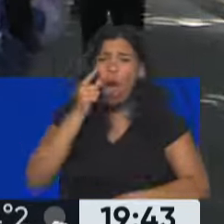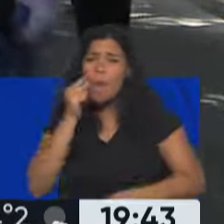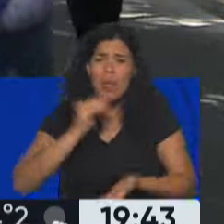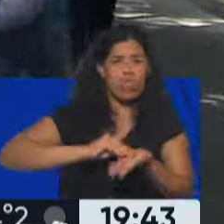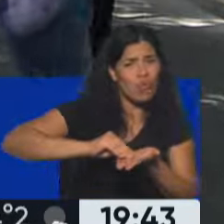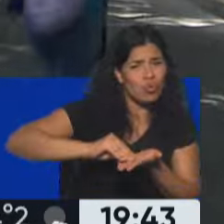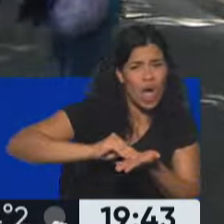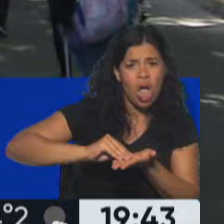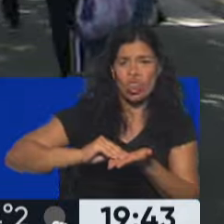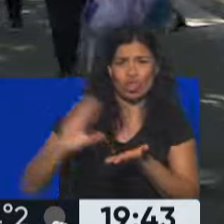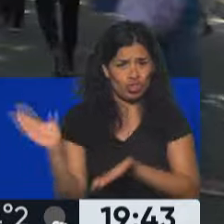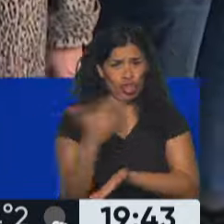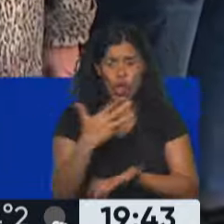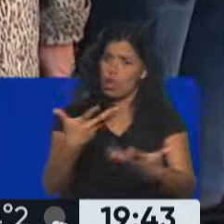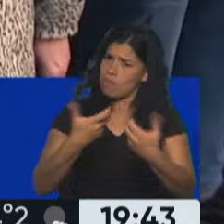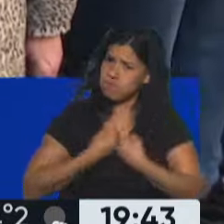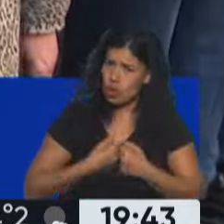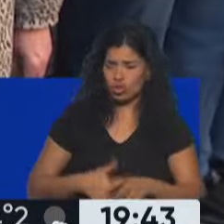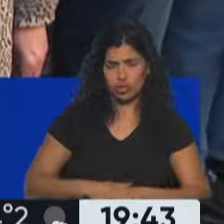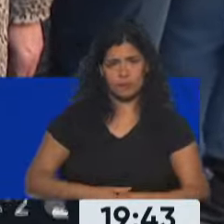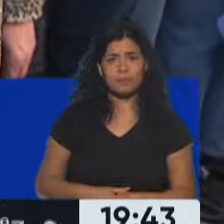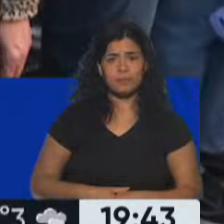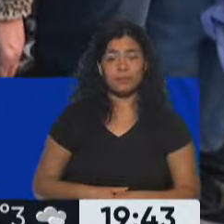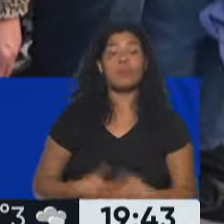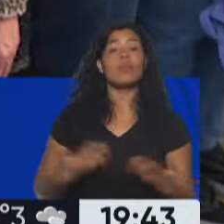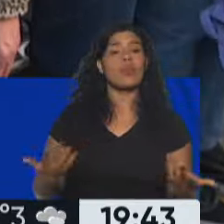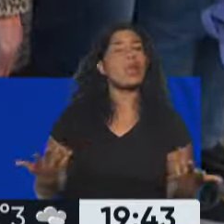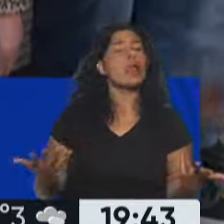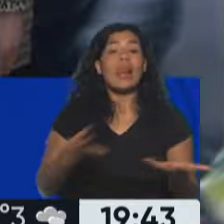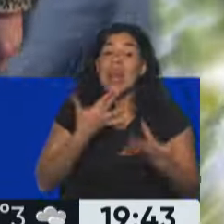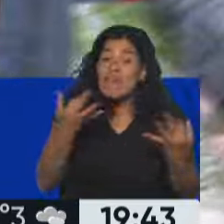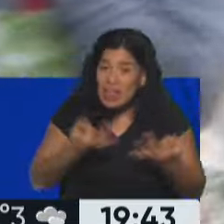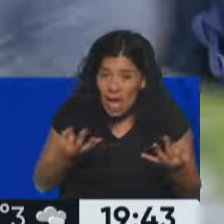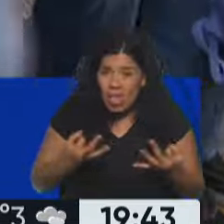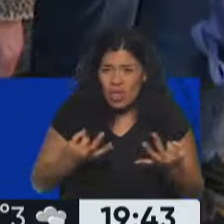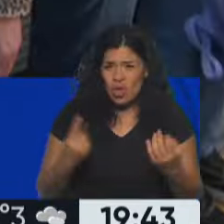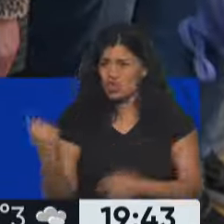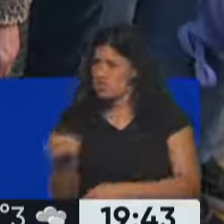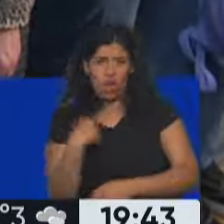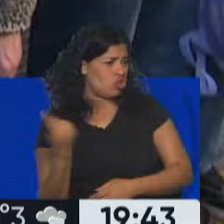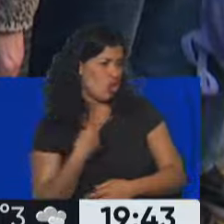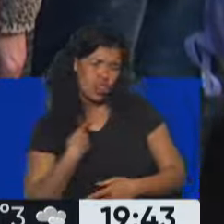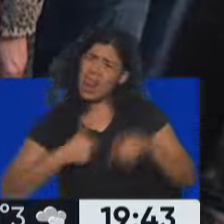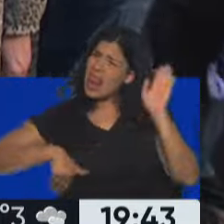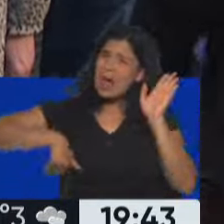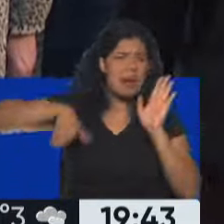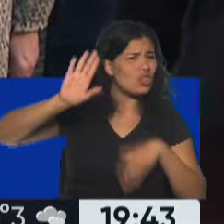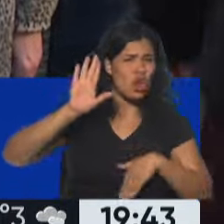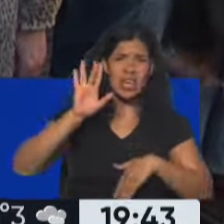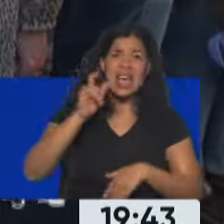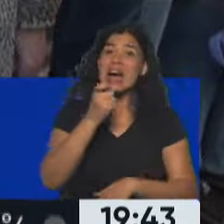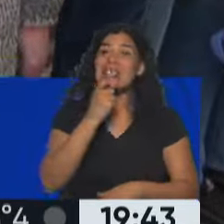algo tan importante como es la universidad. Muchos no podríamos haber estudiado si no fuese por la universidad pública.